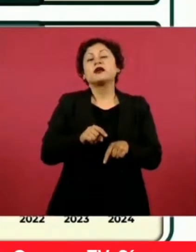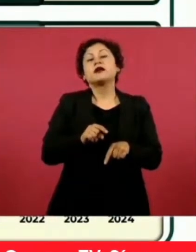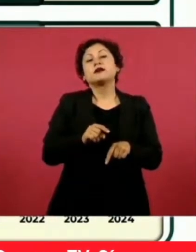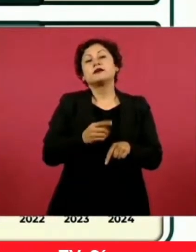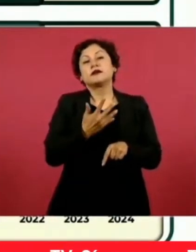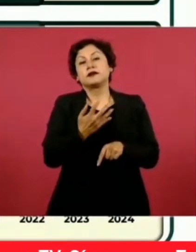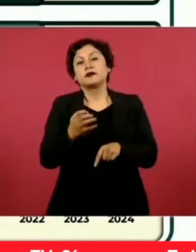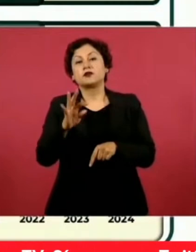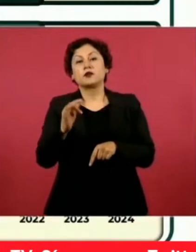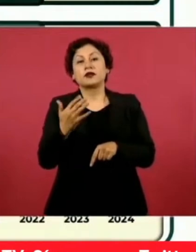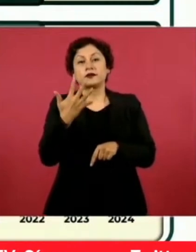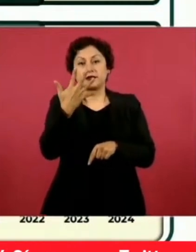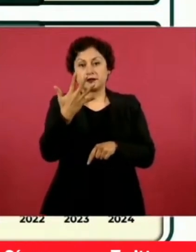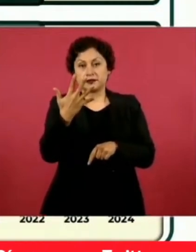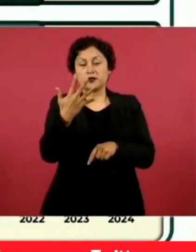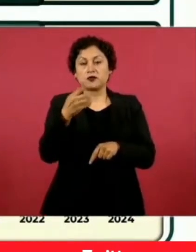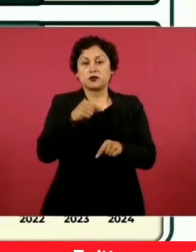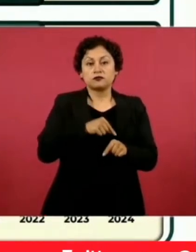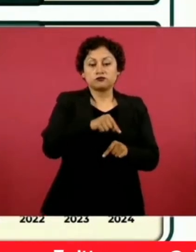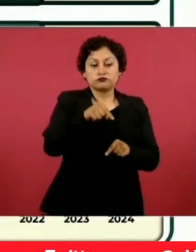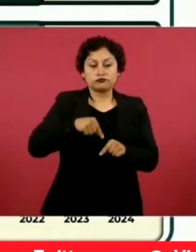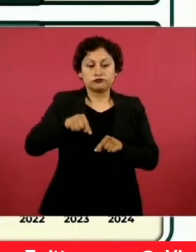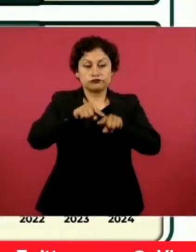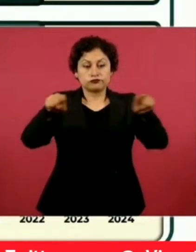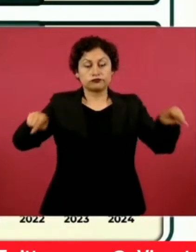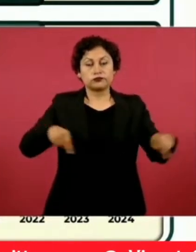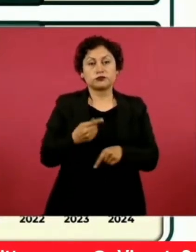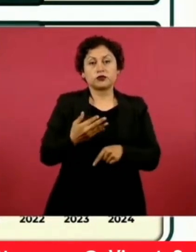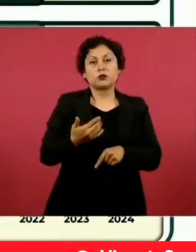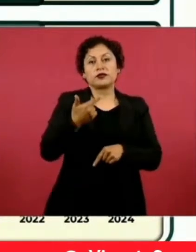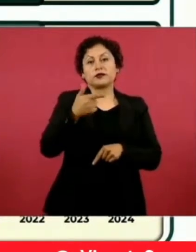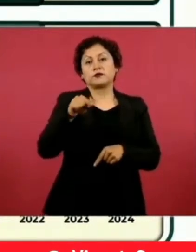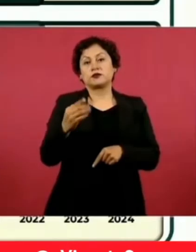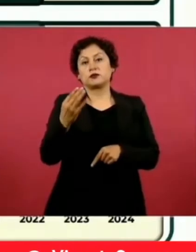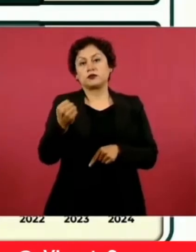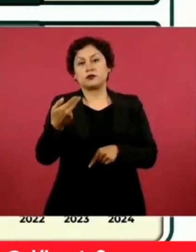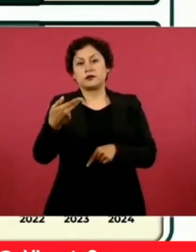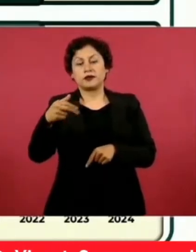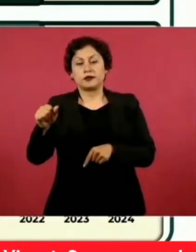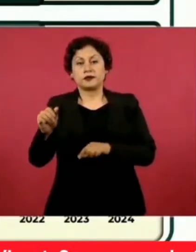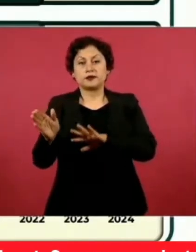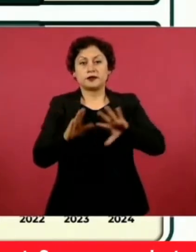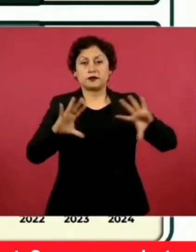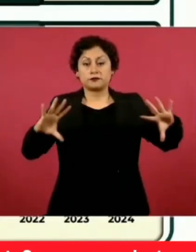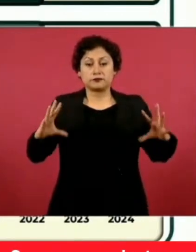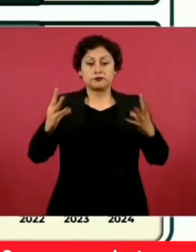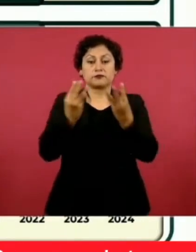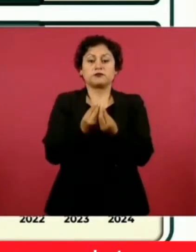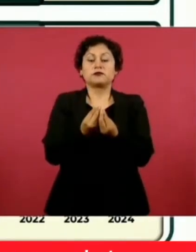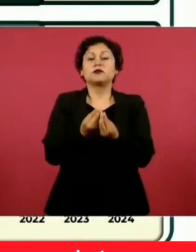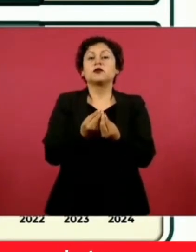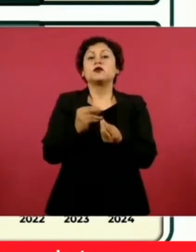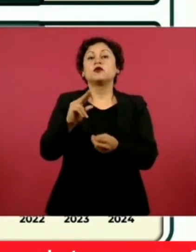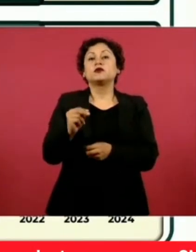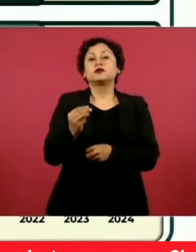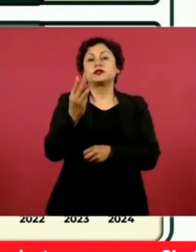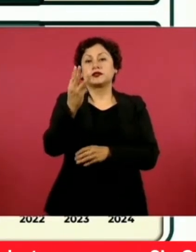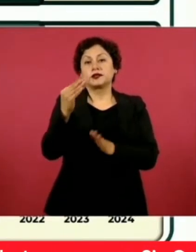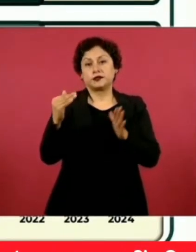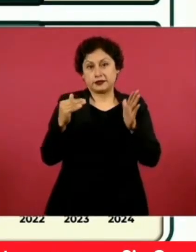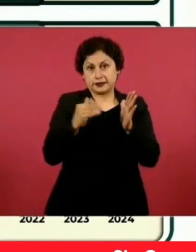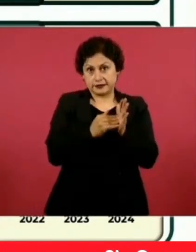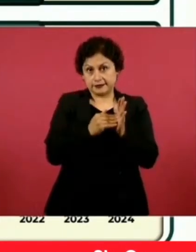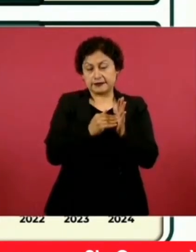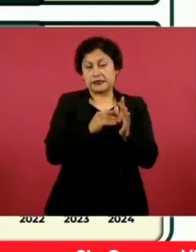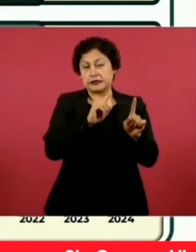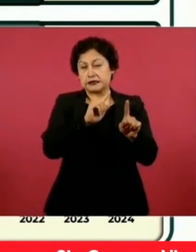plantíos en 57.9 hectáreas y en lo que va del sexenio tenemos más de 83,000 plantíos